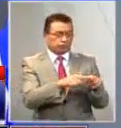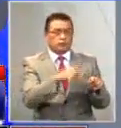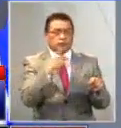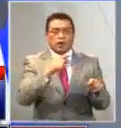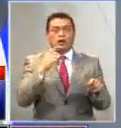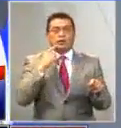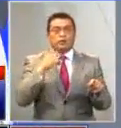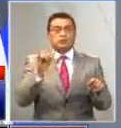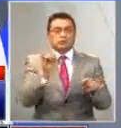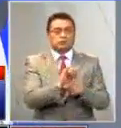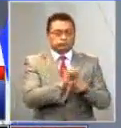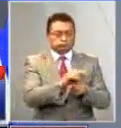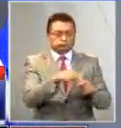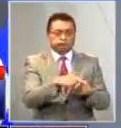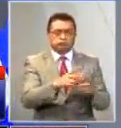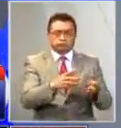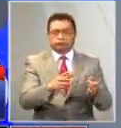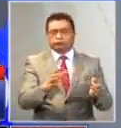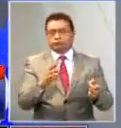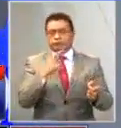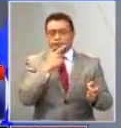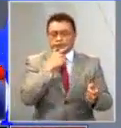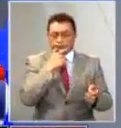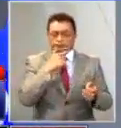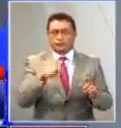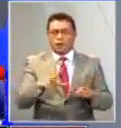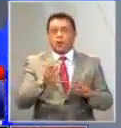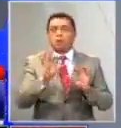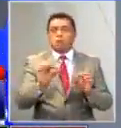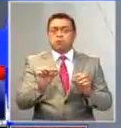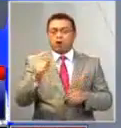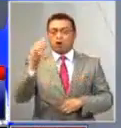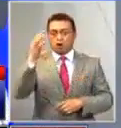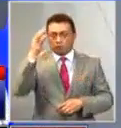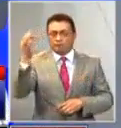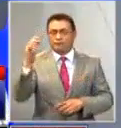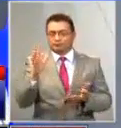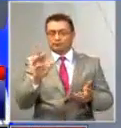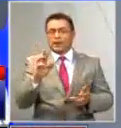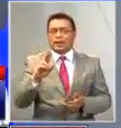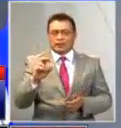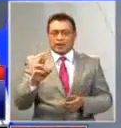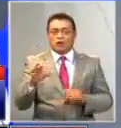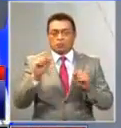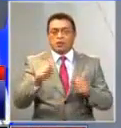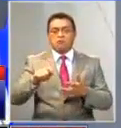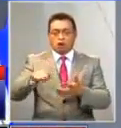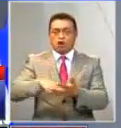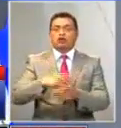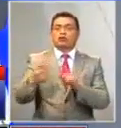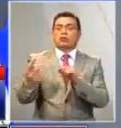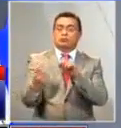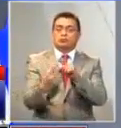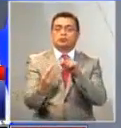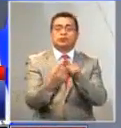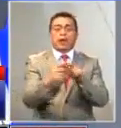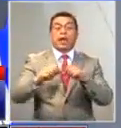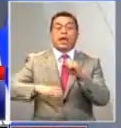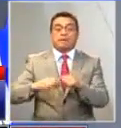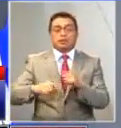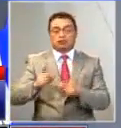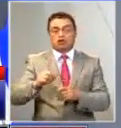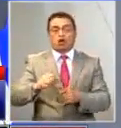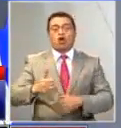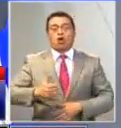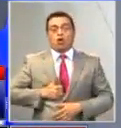registro contratista ahora en noviembre? Entonces, es poco entendible que siguieran contratando con estas empresas que, verdad, que no cumplen